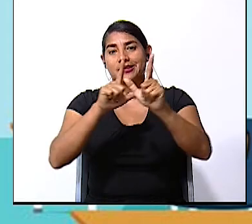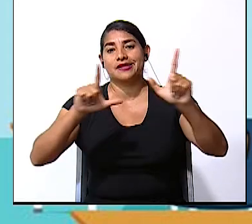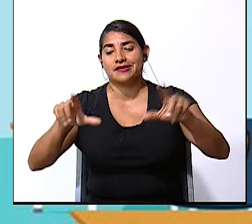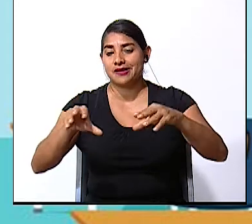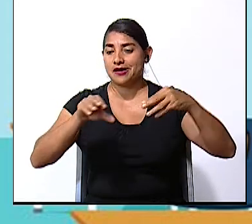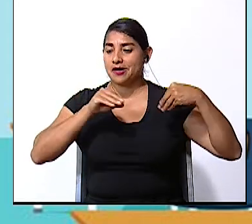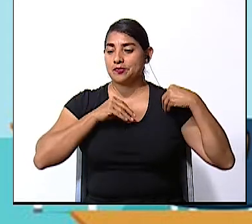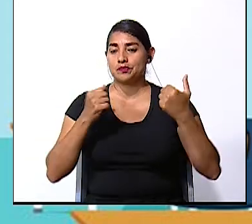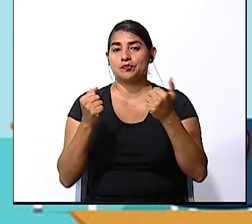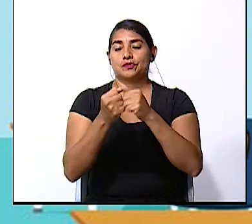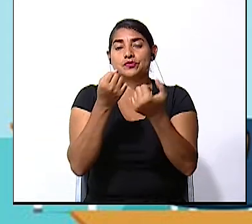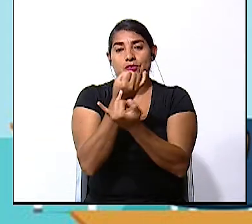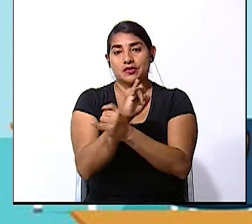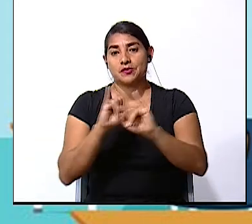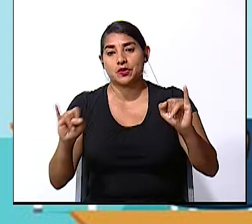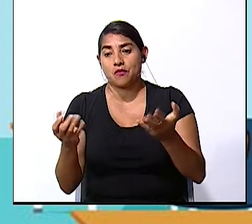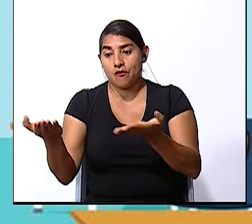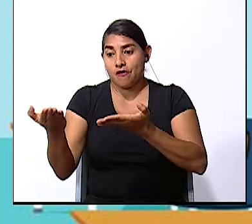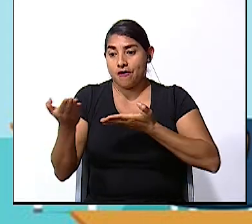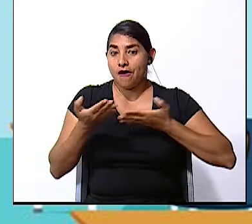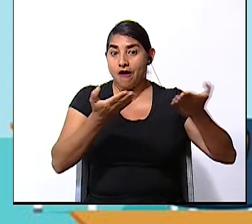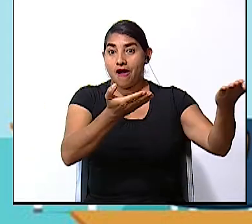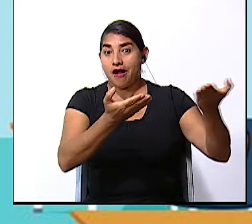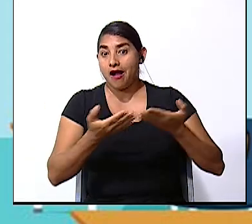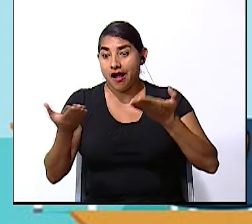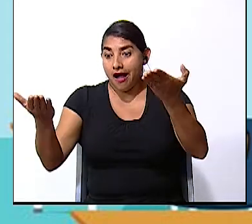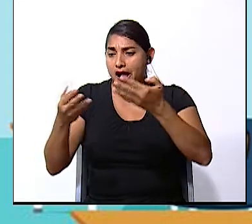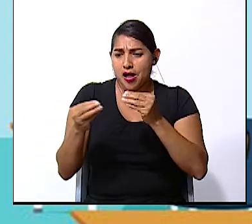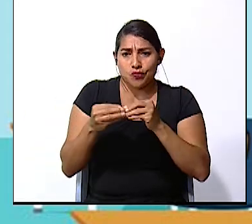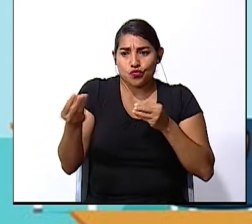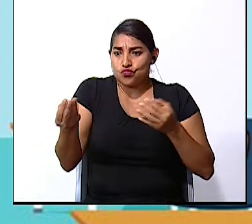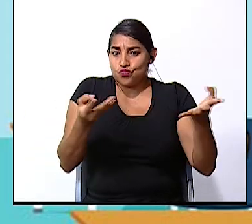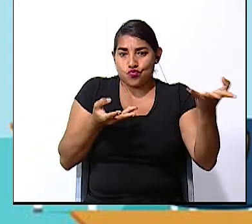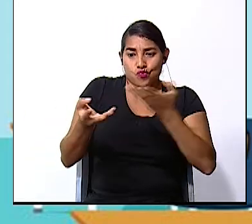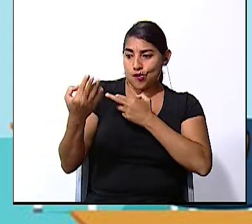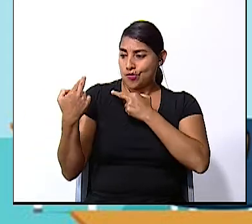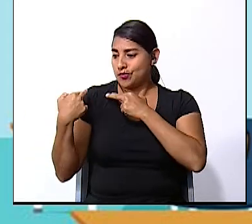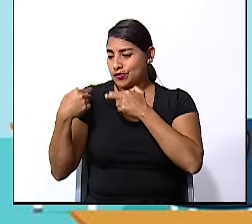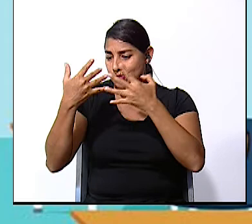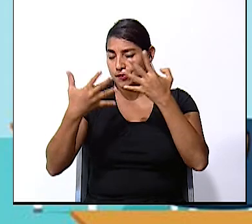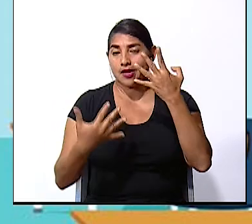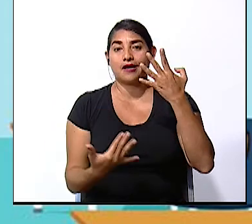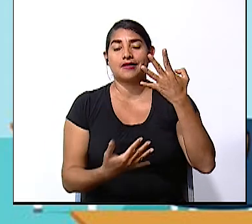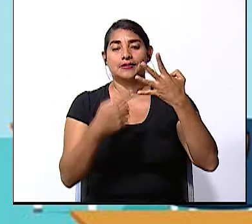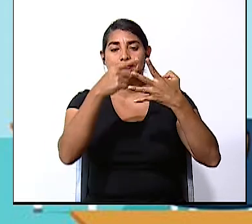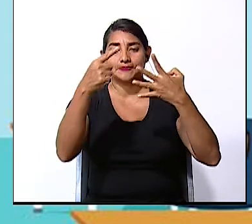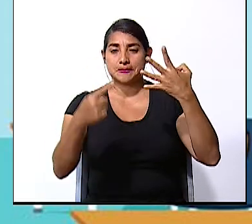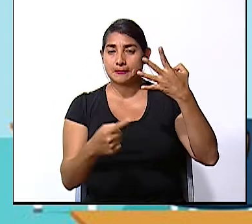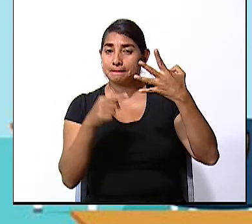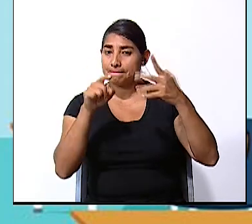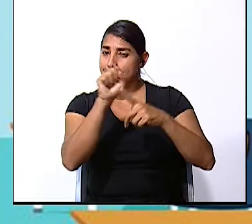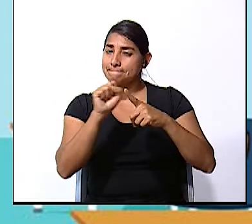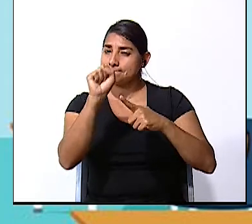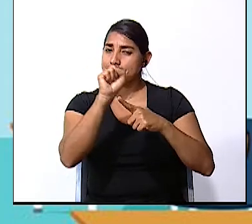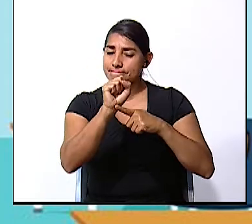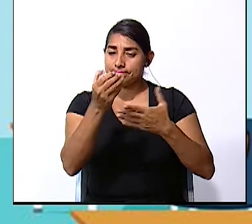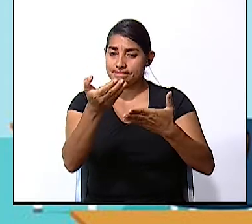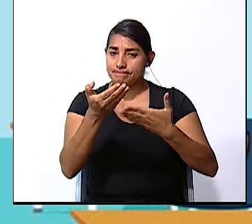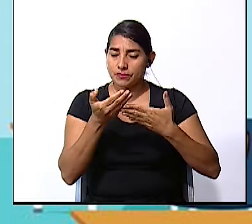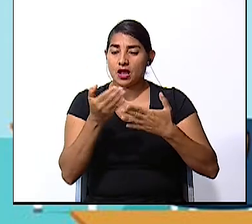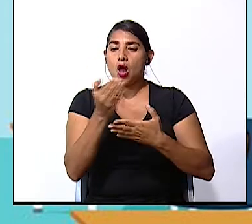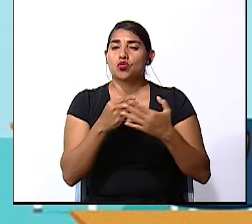adquirió con la independencia vino con muchísima responsabilidad. Esta situación provocó